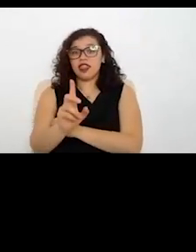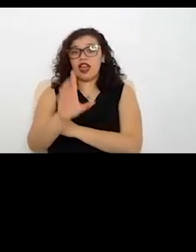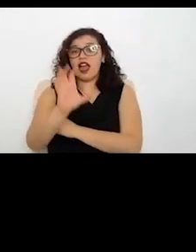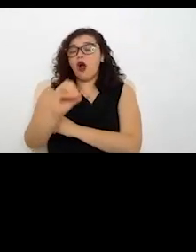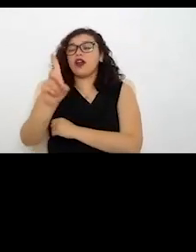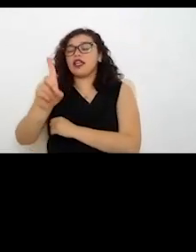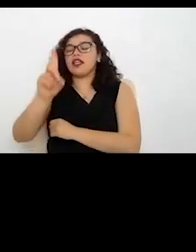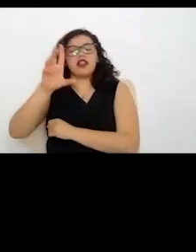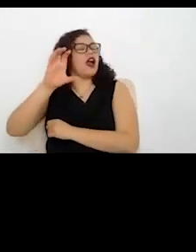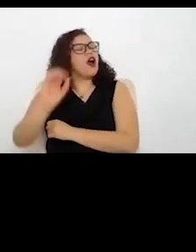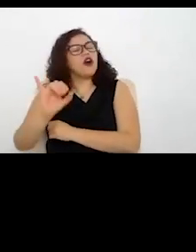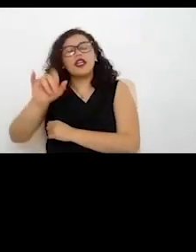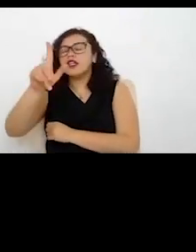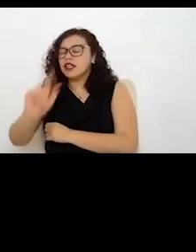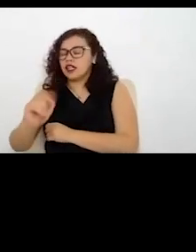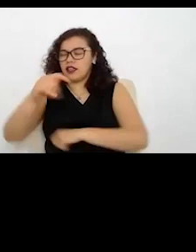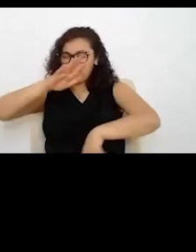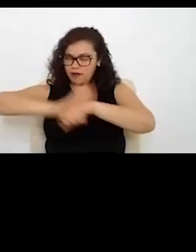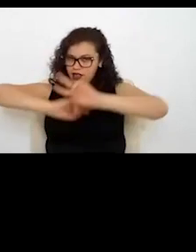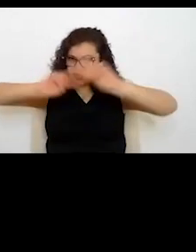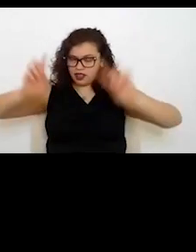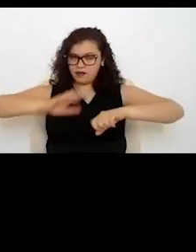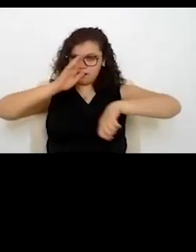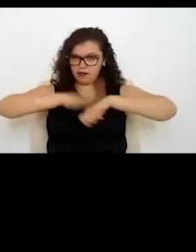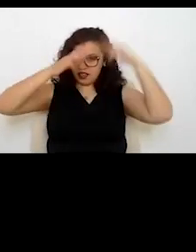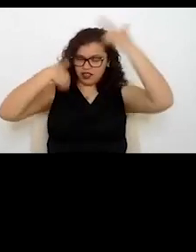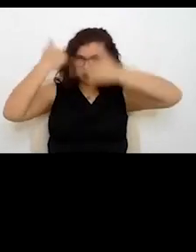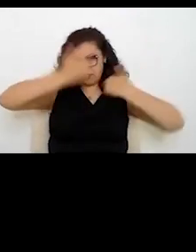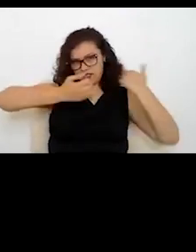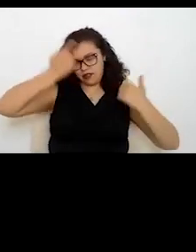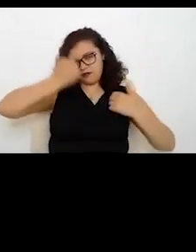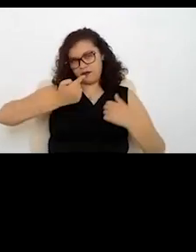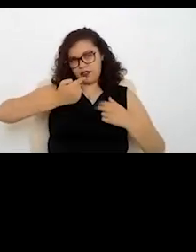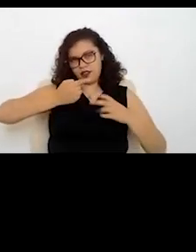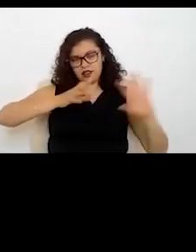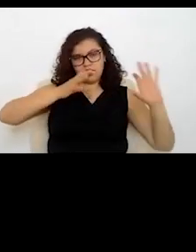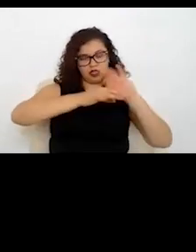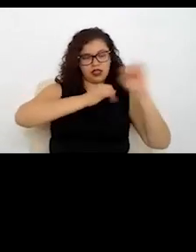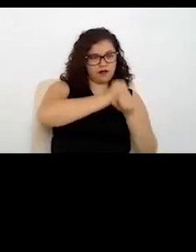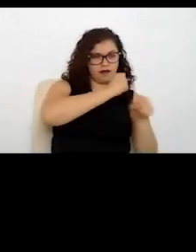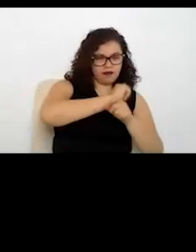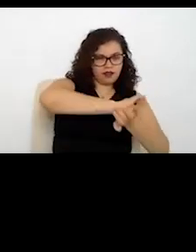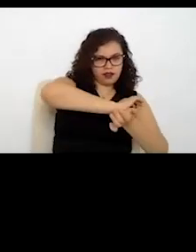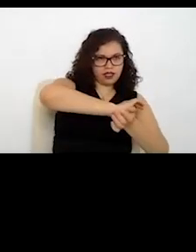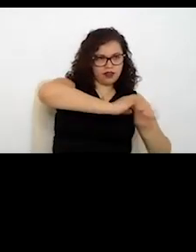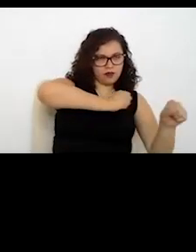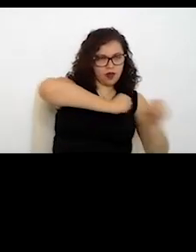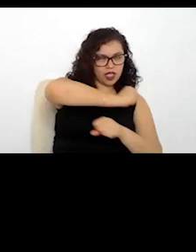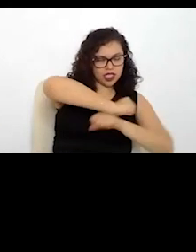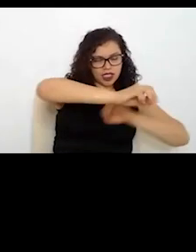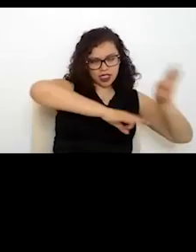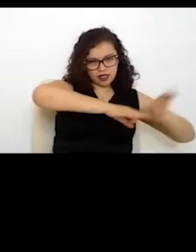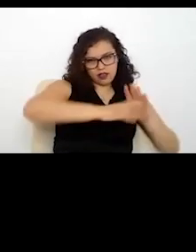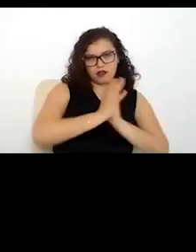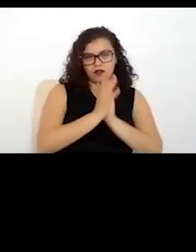ver un poco más este tema conjugado con el tema de violencia laboral. Entonces, les pido que se